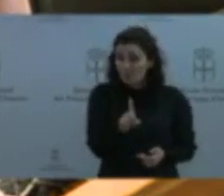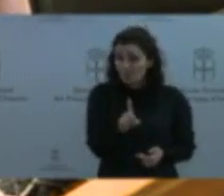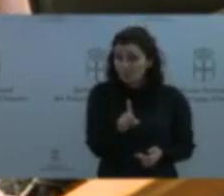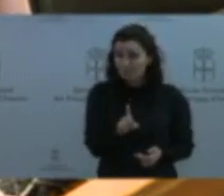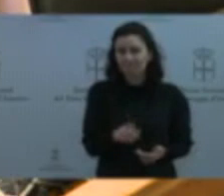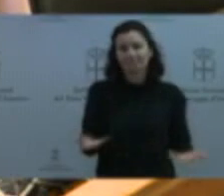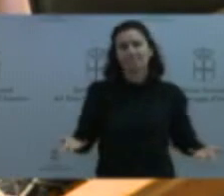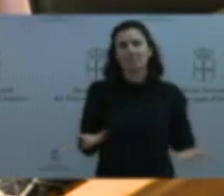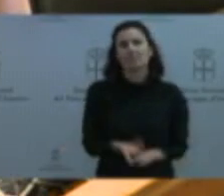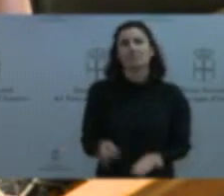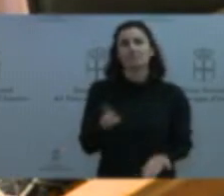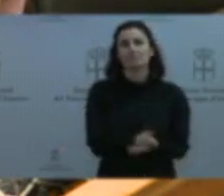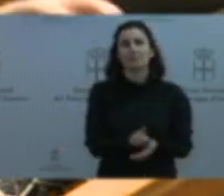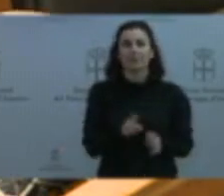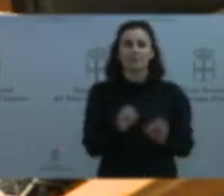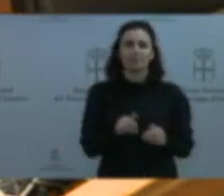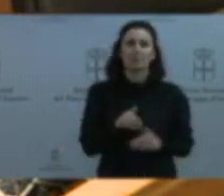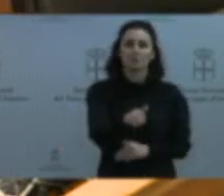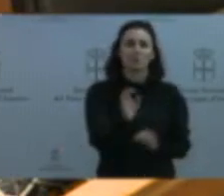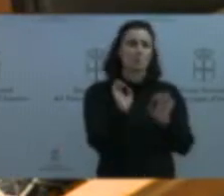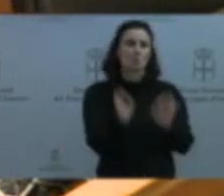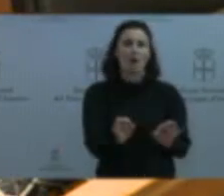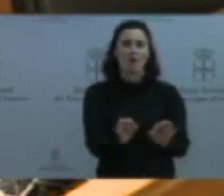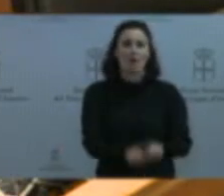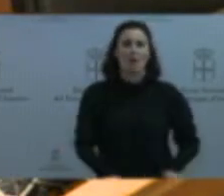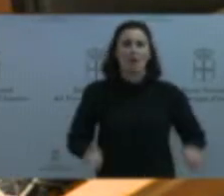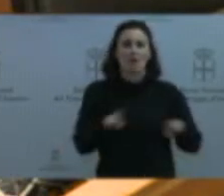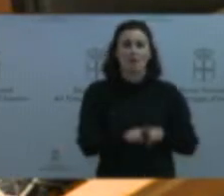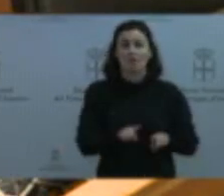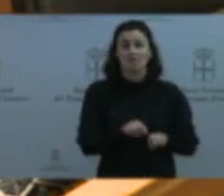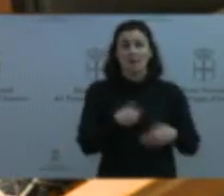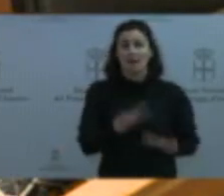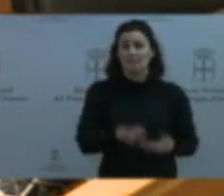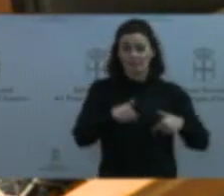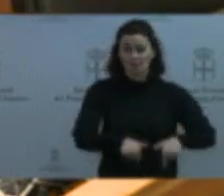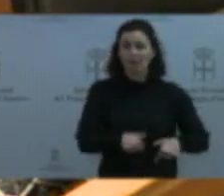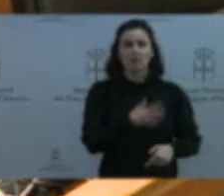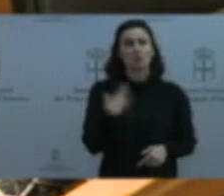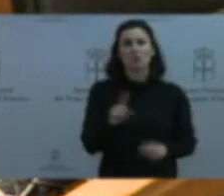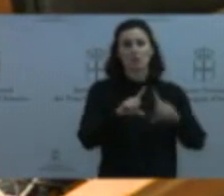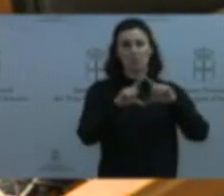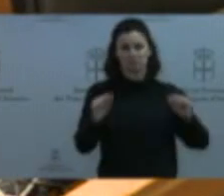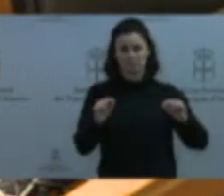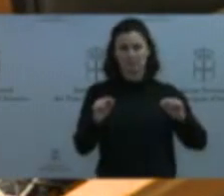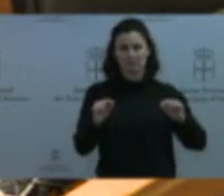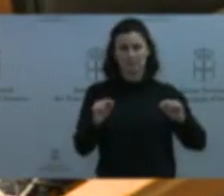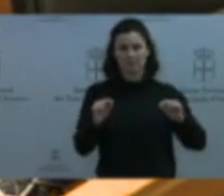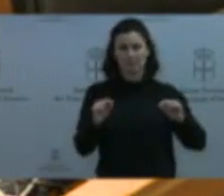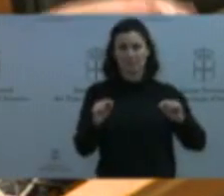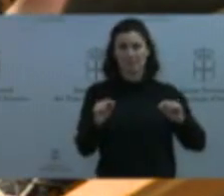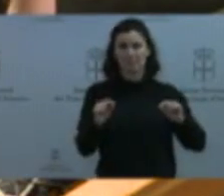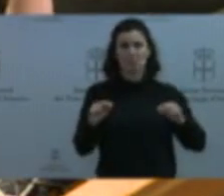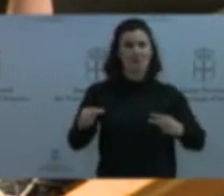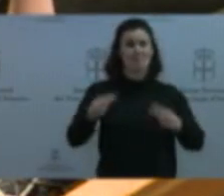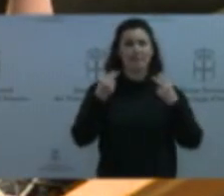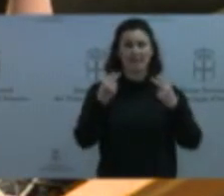mismos problemas que nos llevaron donde estamos. Y nosotros no queremos una Asturias que sea imagen de corrupción política, queremos una Asturias